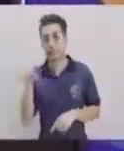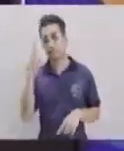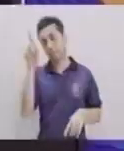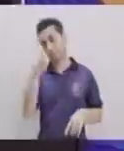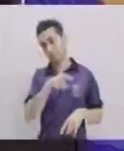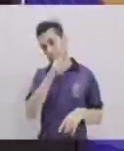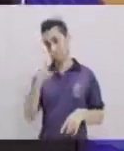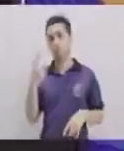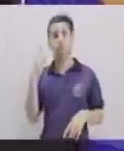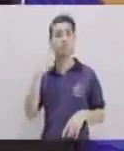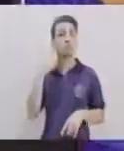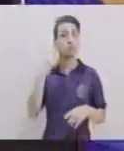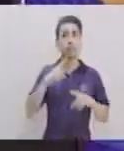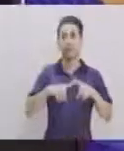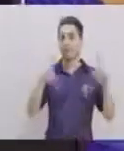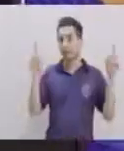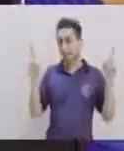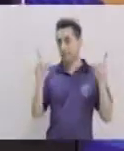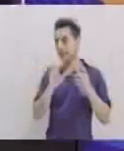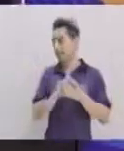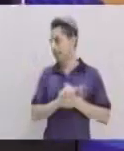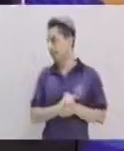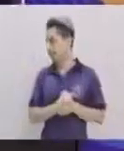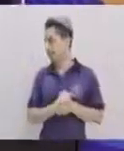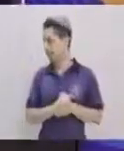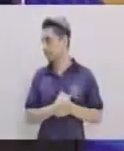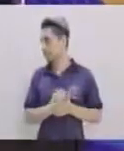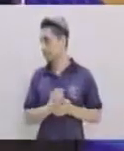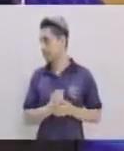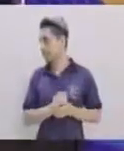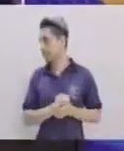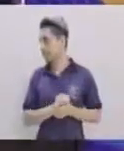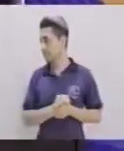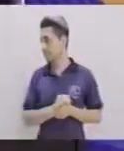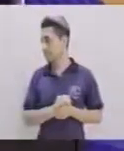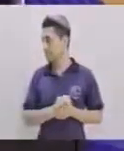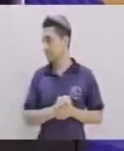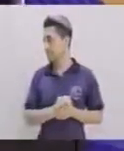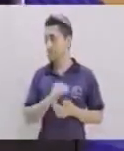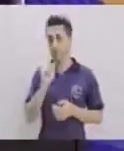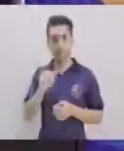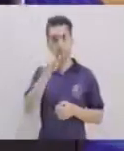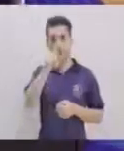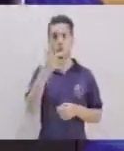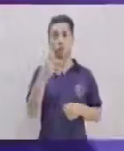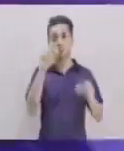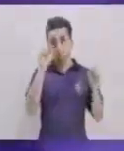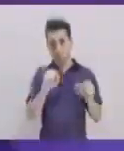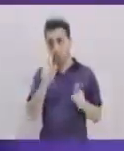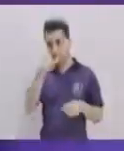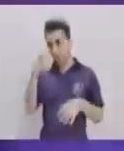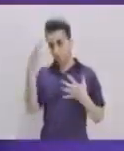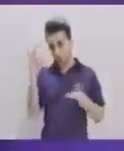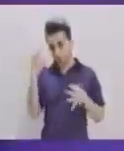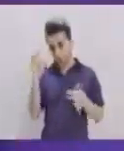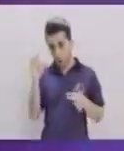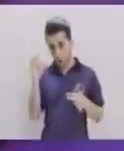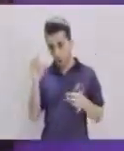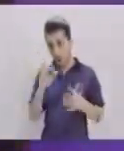son los sonidos diferentes. Ahora bien, viene el reto para ti. Puedes tomar una